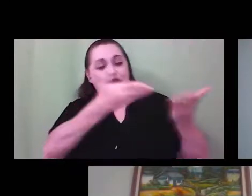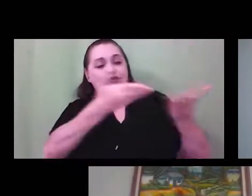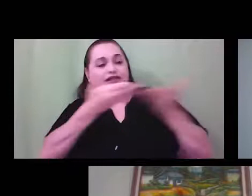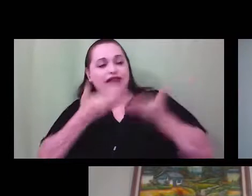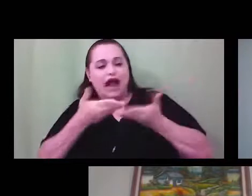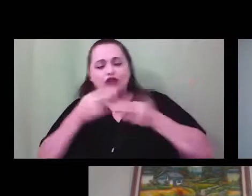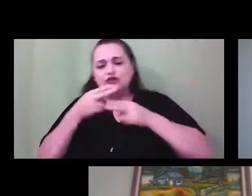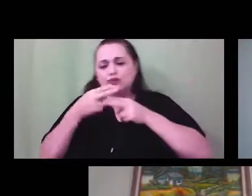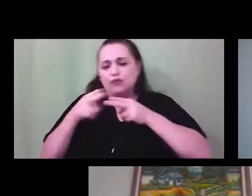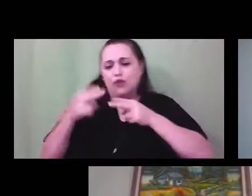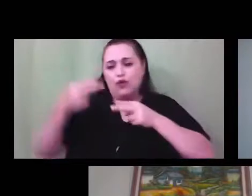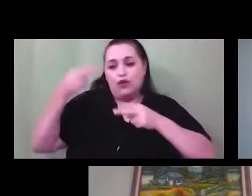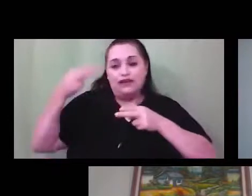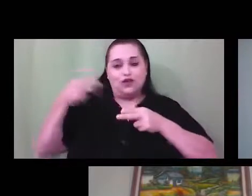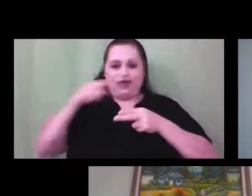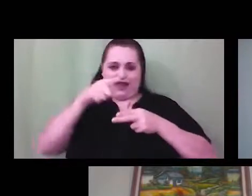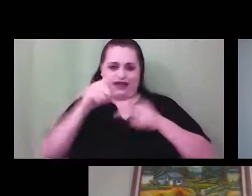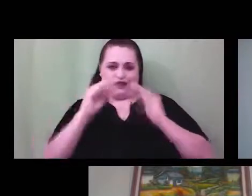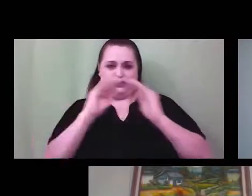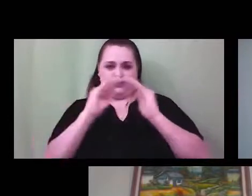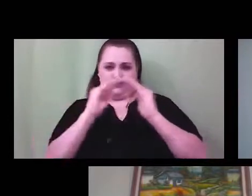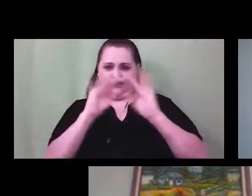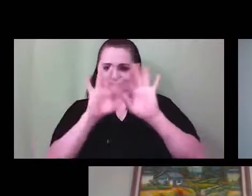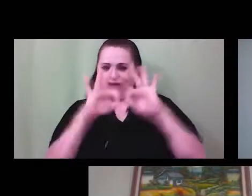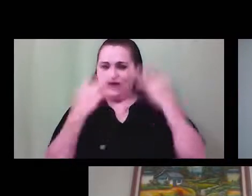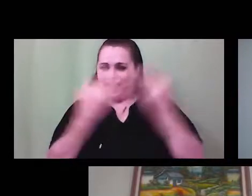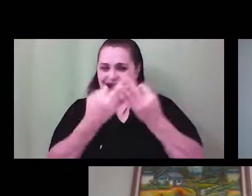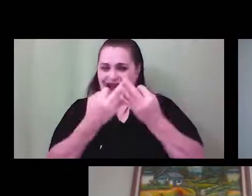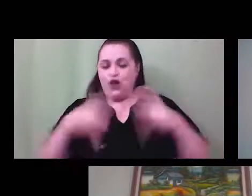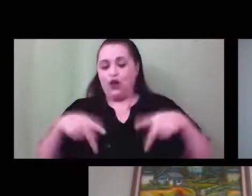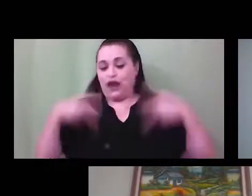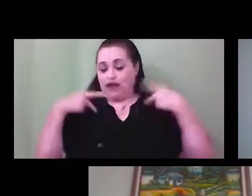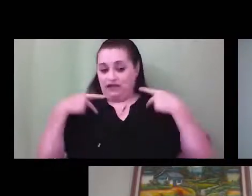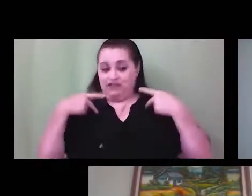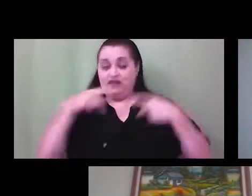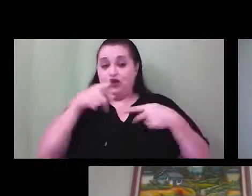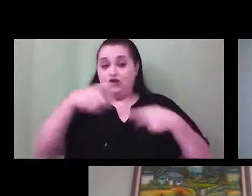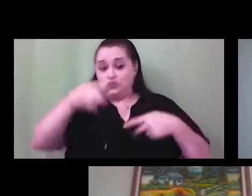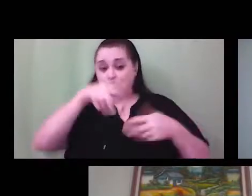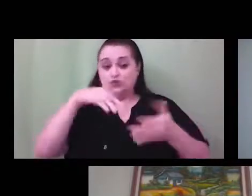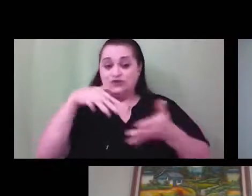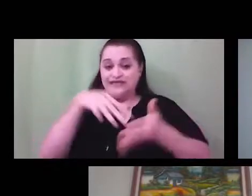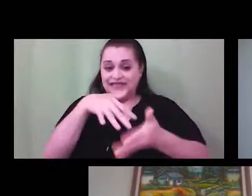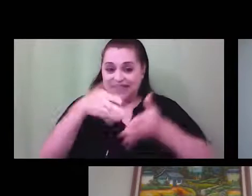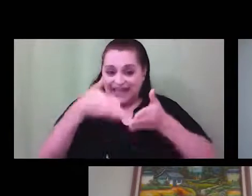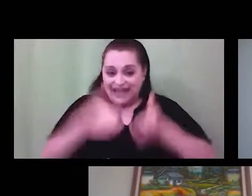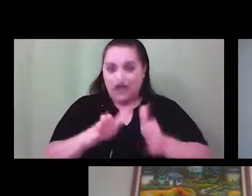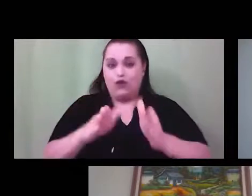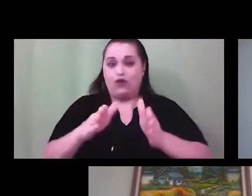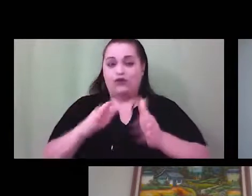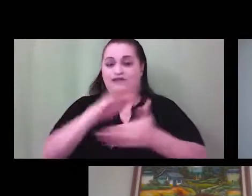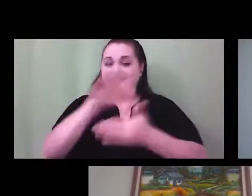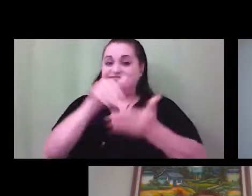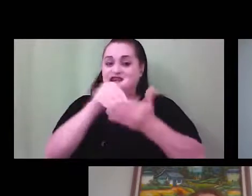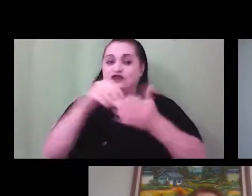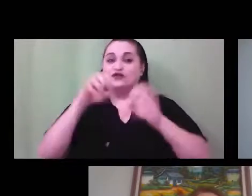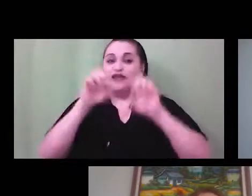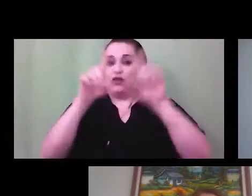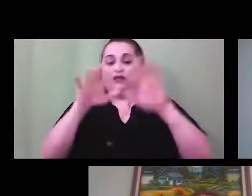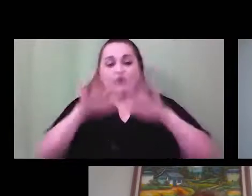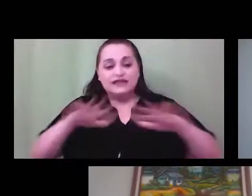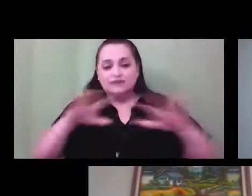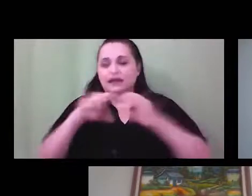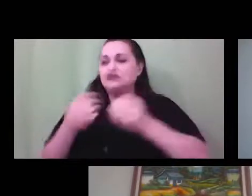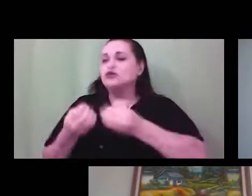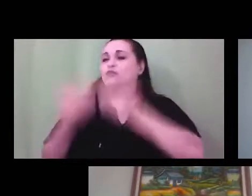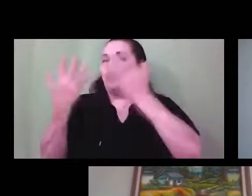de la historia de sus casas y de lo que han vivido con sus hijos en los centros educativos a un espacio público. Y creo que el Correcto. gran